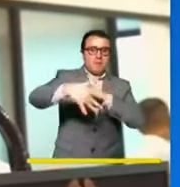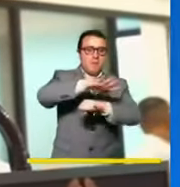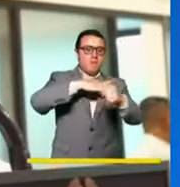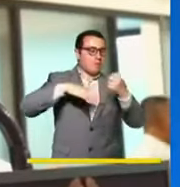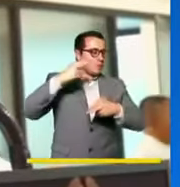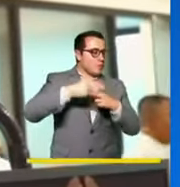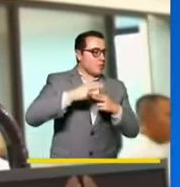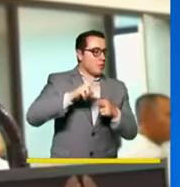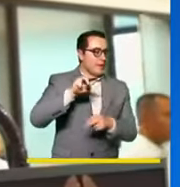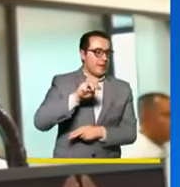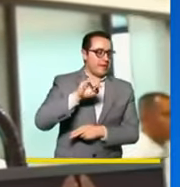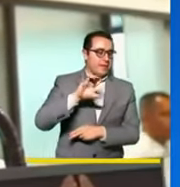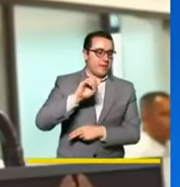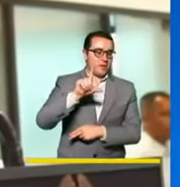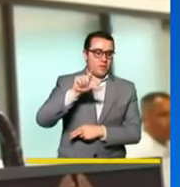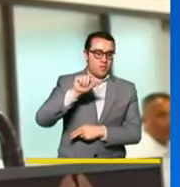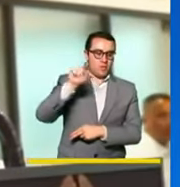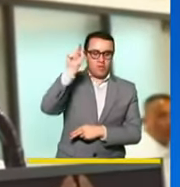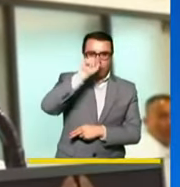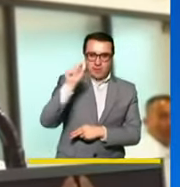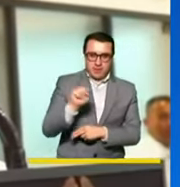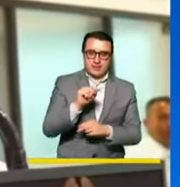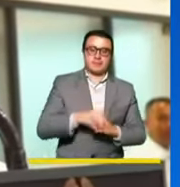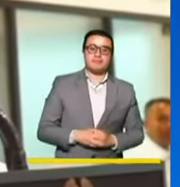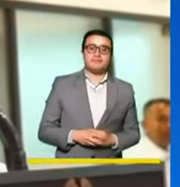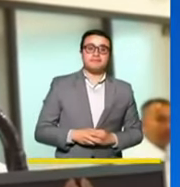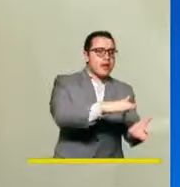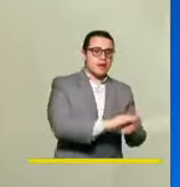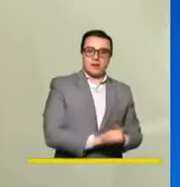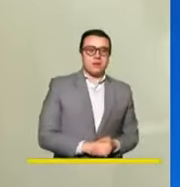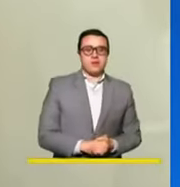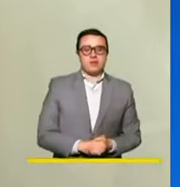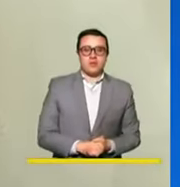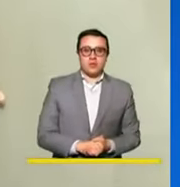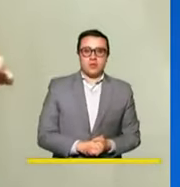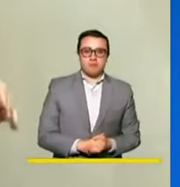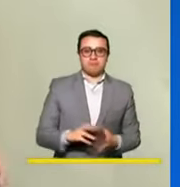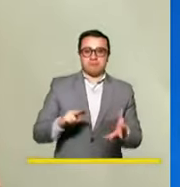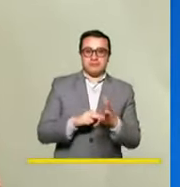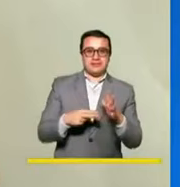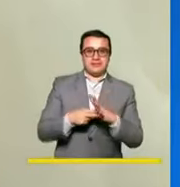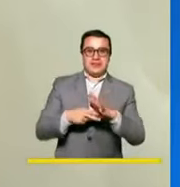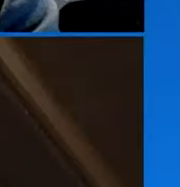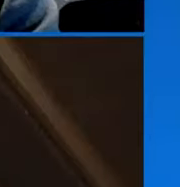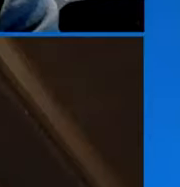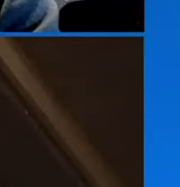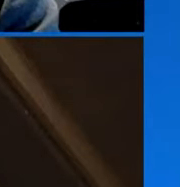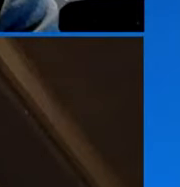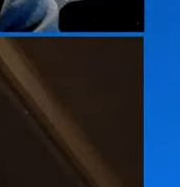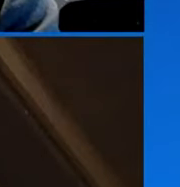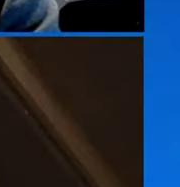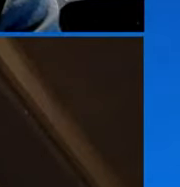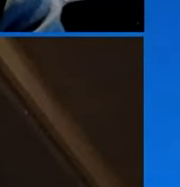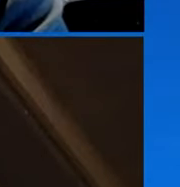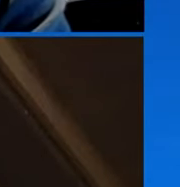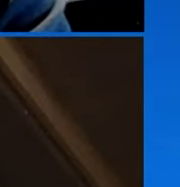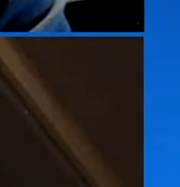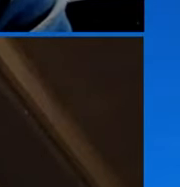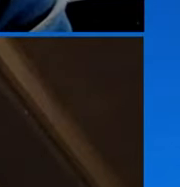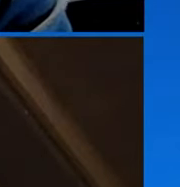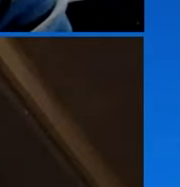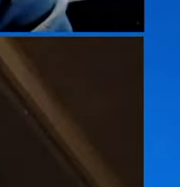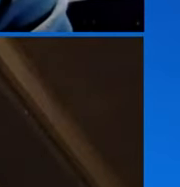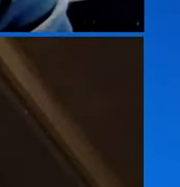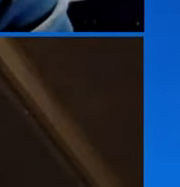máximas que él quiere pero son algunas que le puede convenir al país en general Andre Gabriel rápidamente